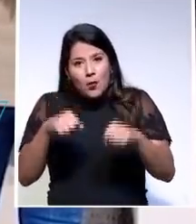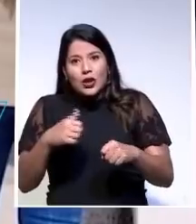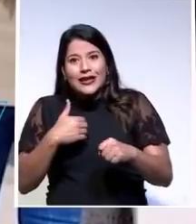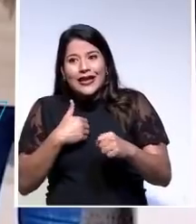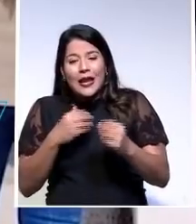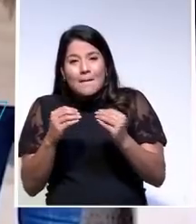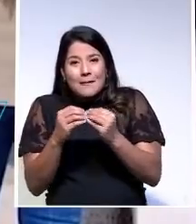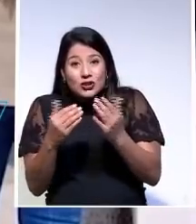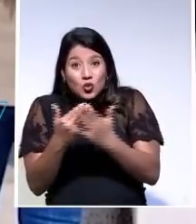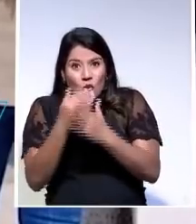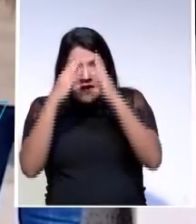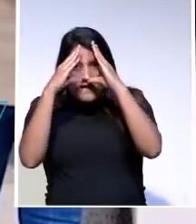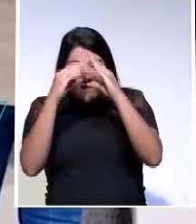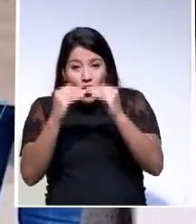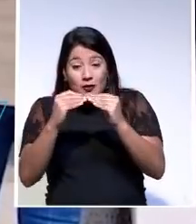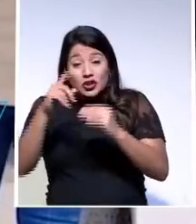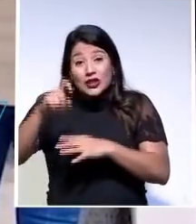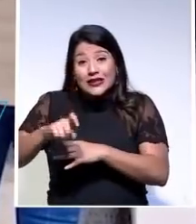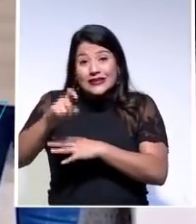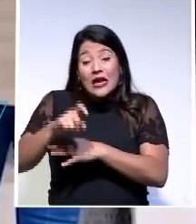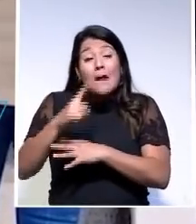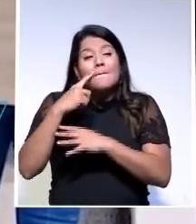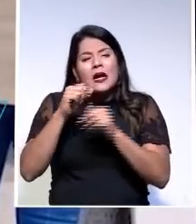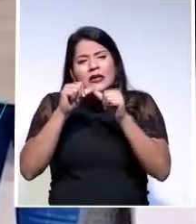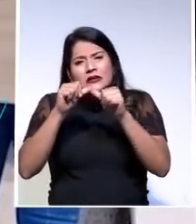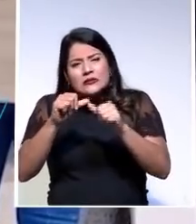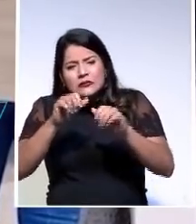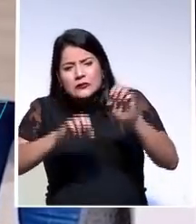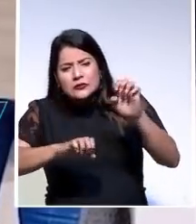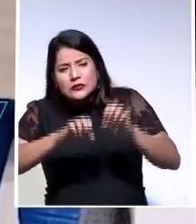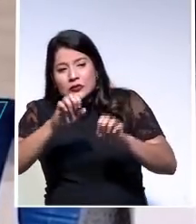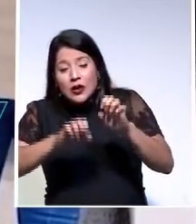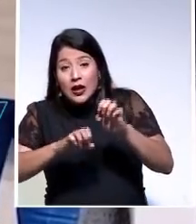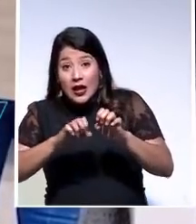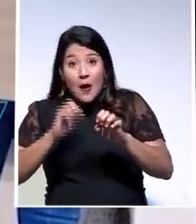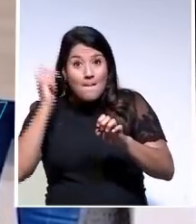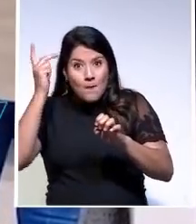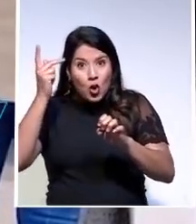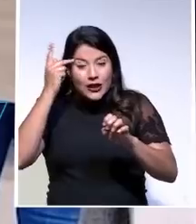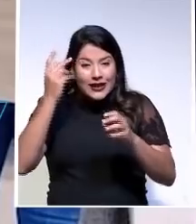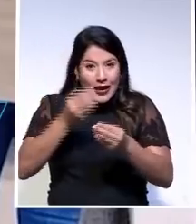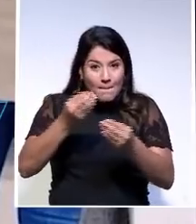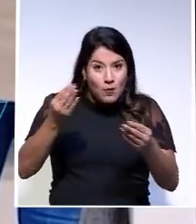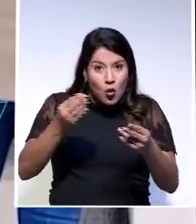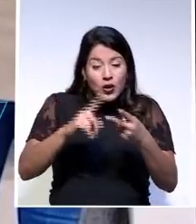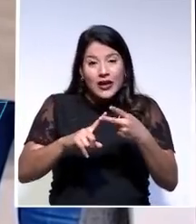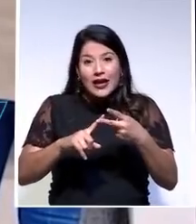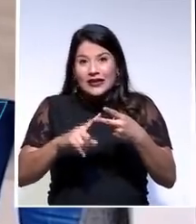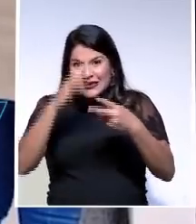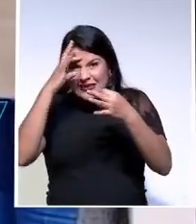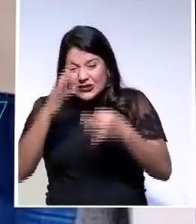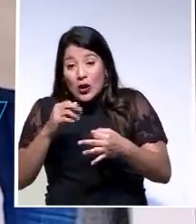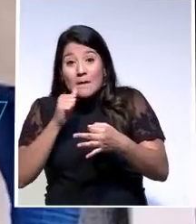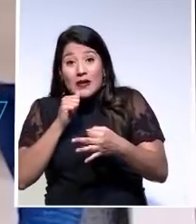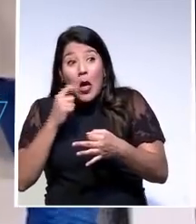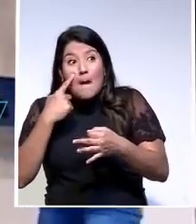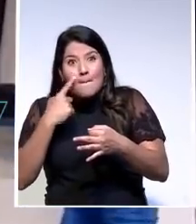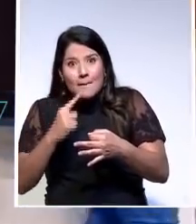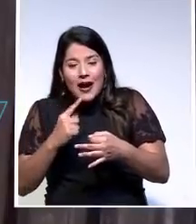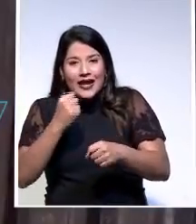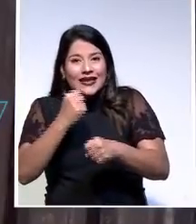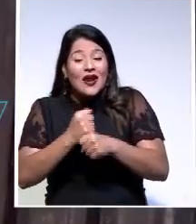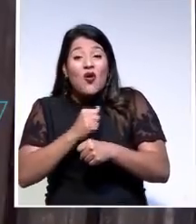estadísticas necesarias para el seguimiento y evaluación de políticas públicas y acciones privadas para el sector informal. El estudio